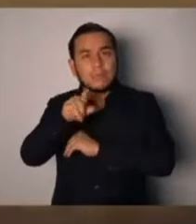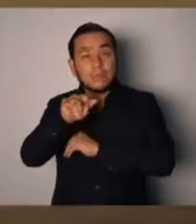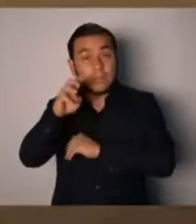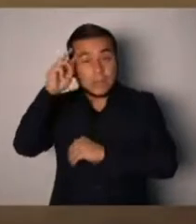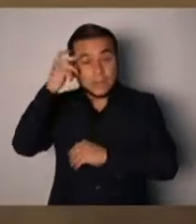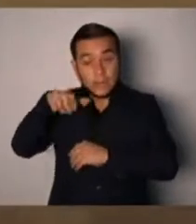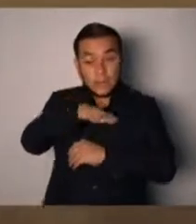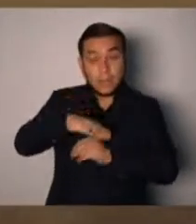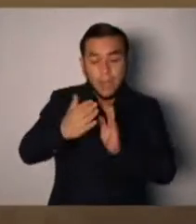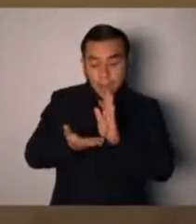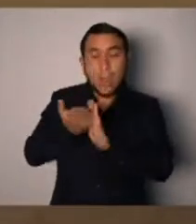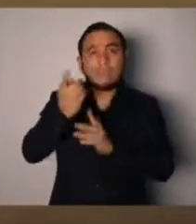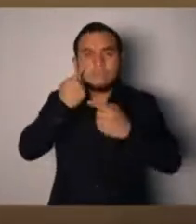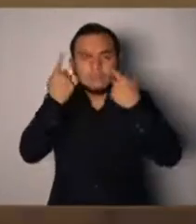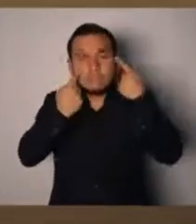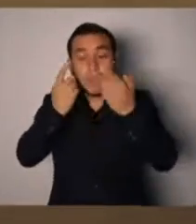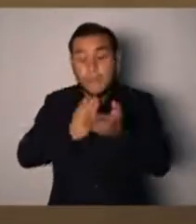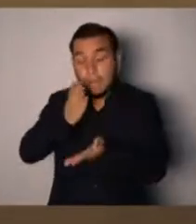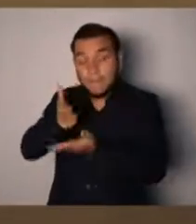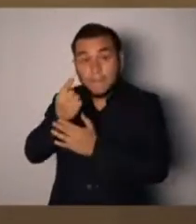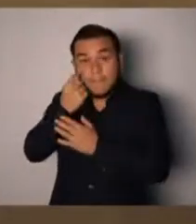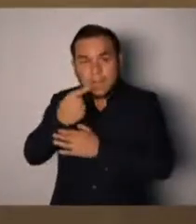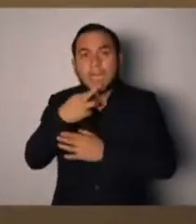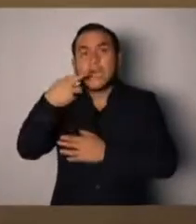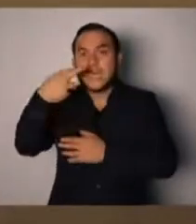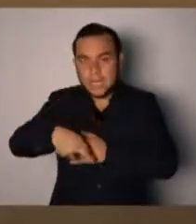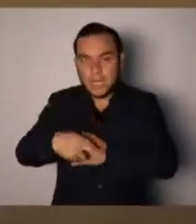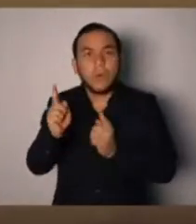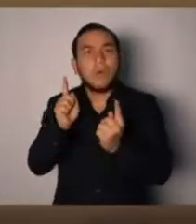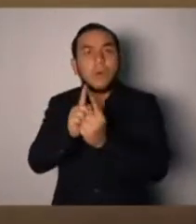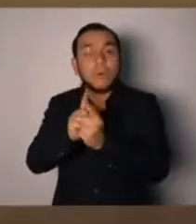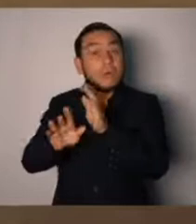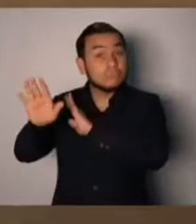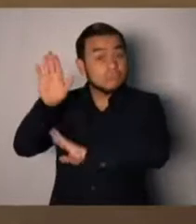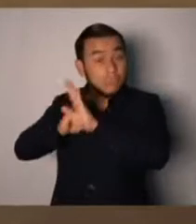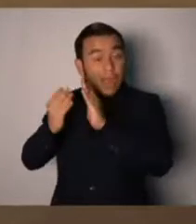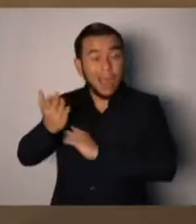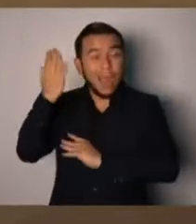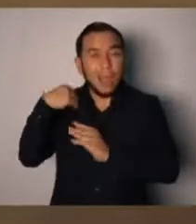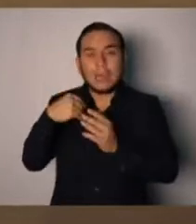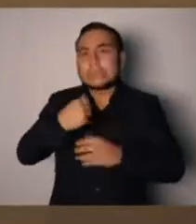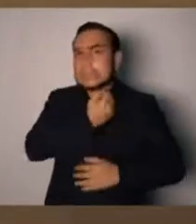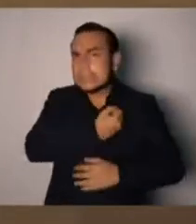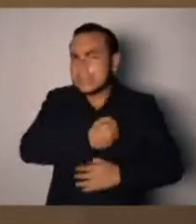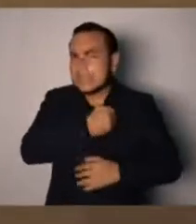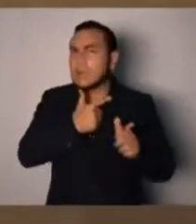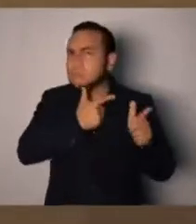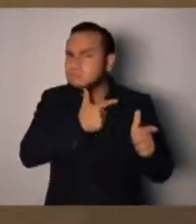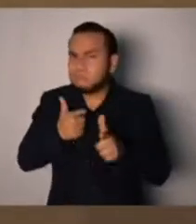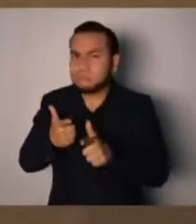turístico para que la gente venga y conozca lo que pasó los horrores que fueron perpetrados y que fueron